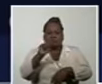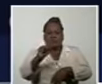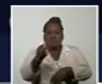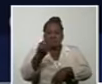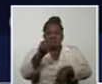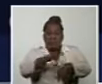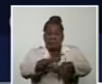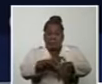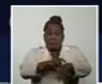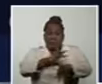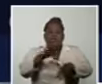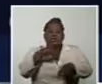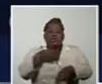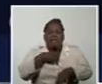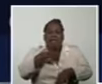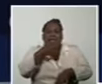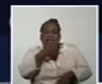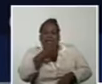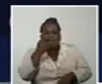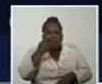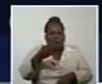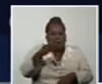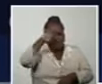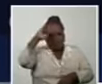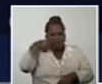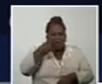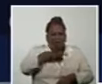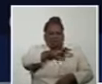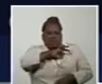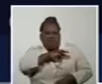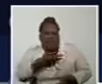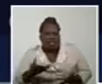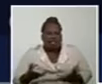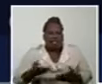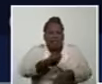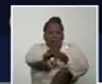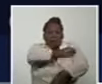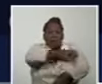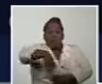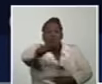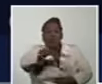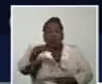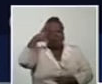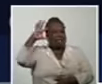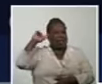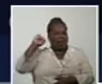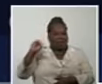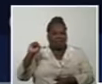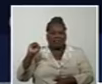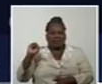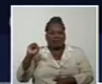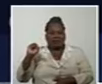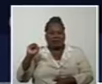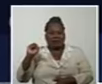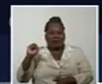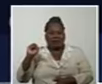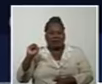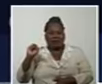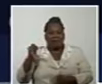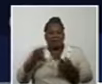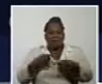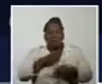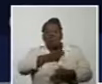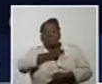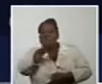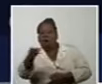tiene síntomas, se detecta, tú lo sientes, la población se da cuenta y acude. Pero esta,